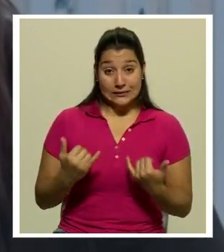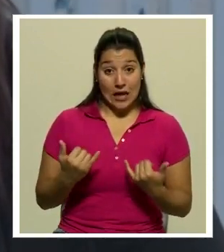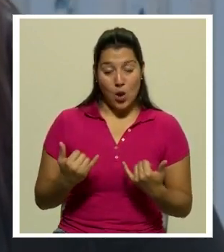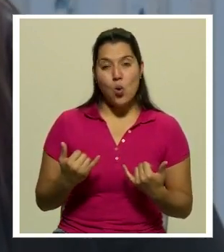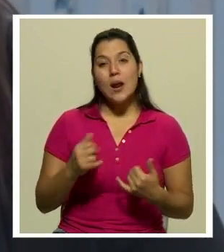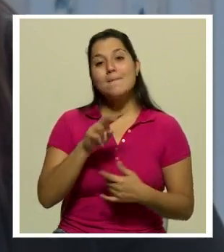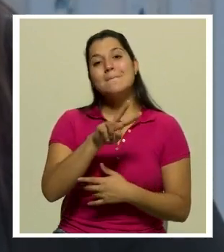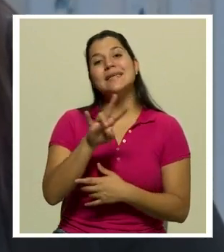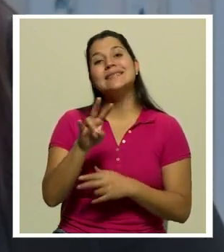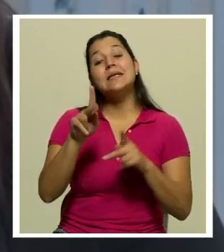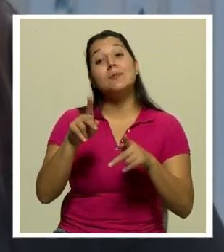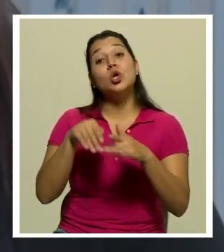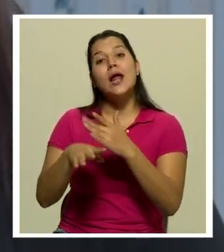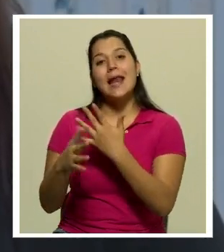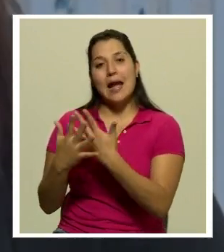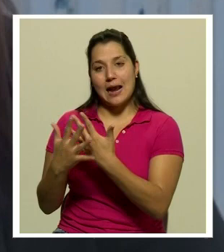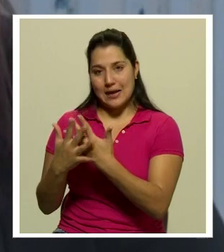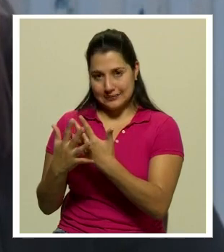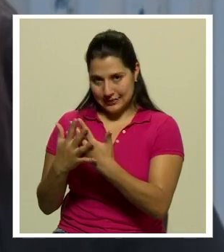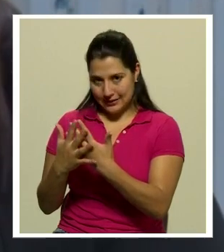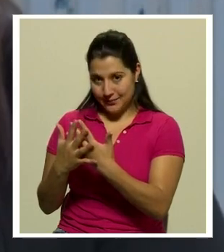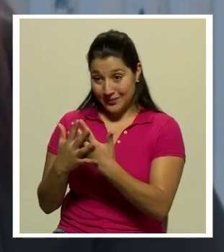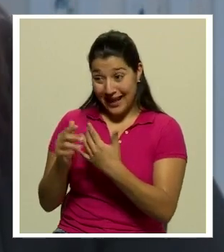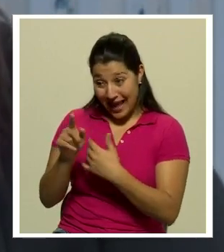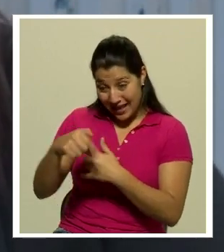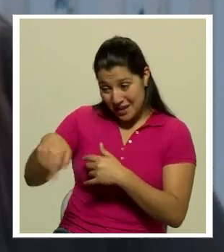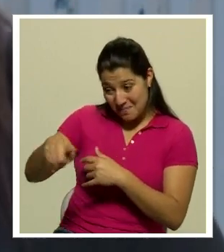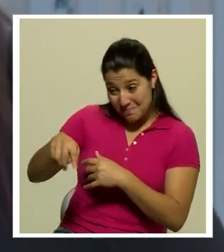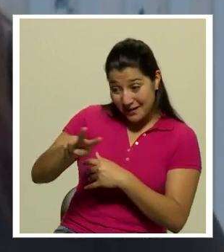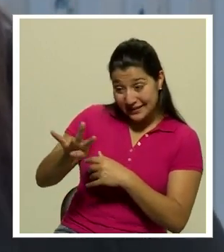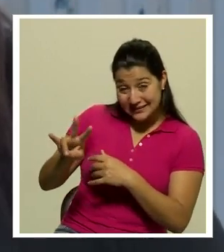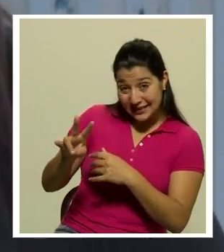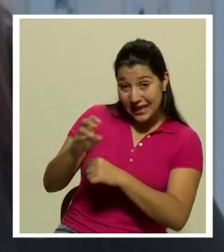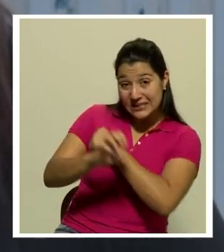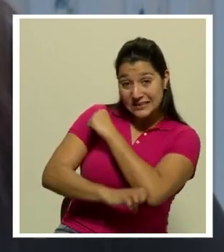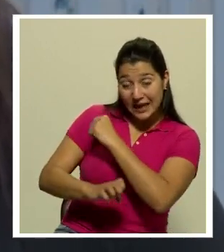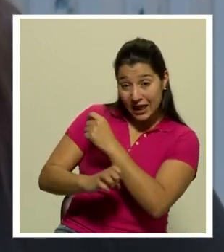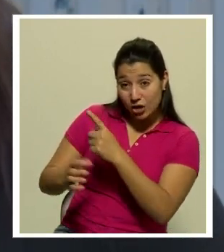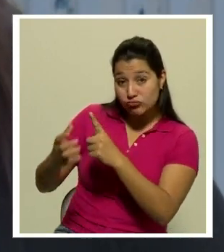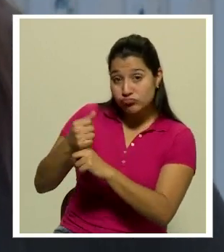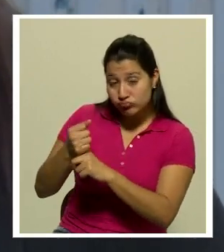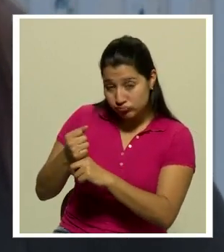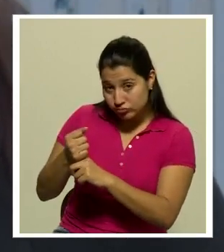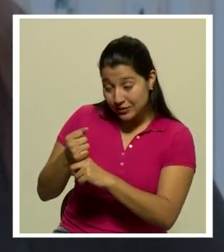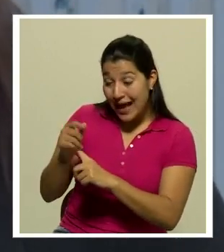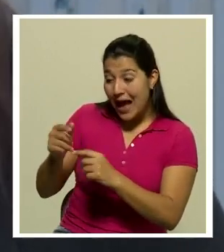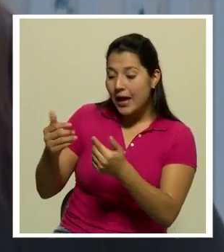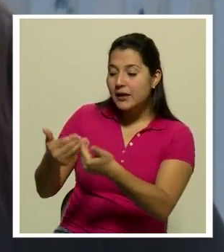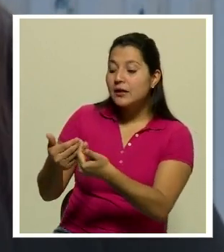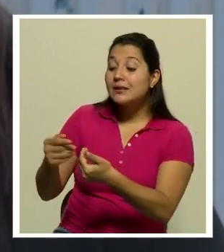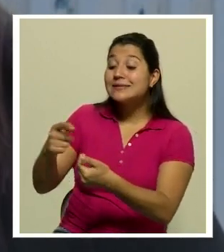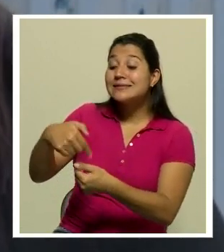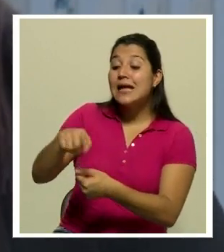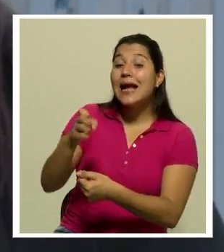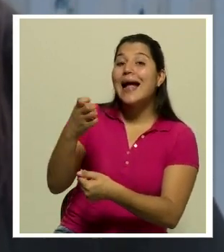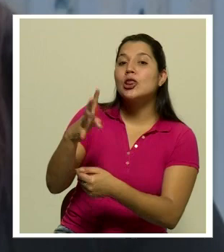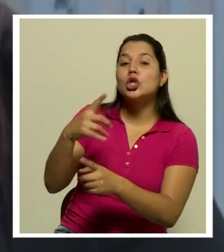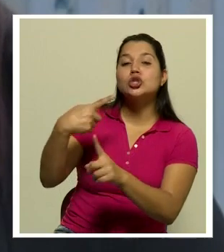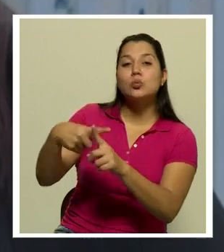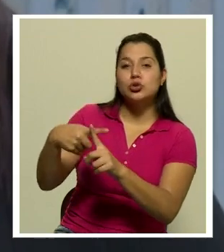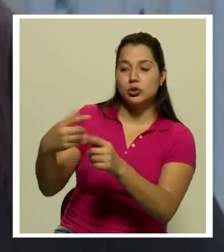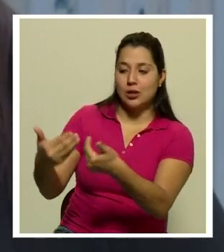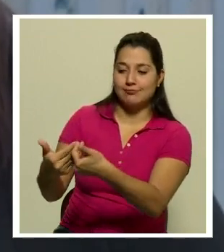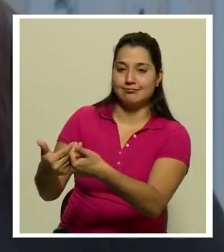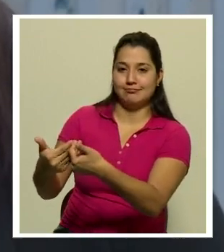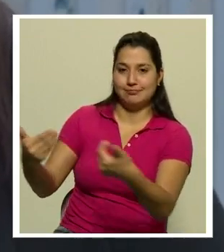27 personas aprehendidas, de esas 14 son positivas. Esas están en otro sector completamente separadas de estas personas. Igual